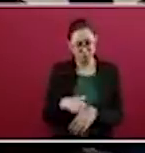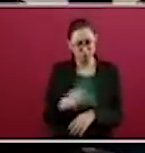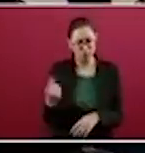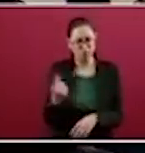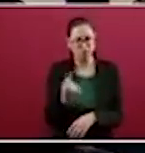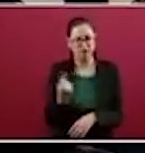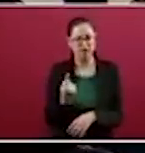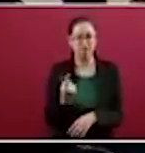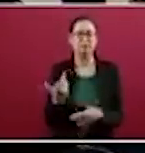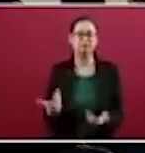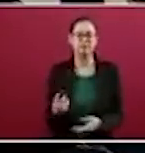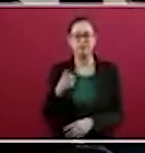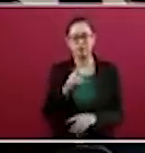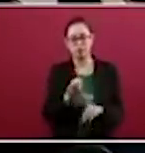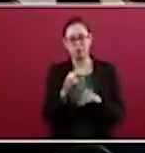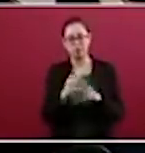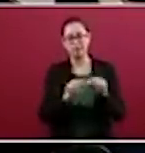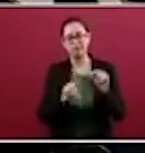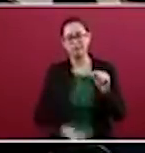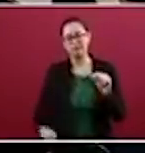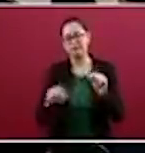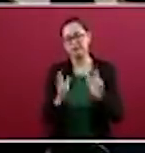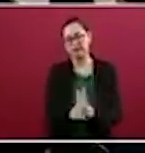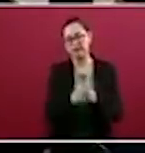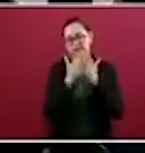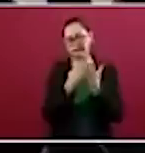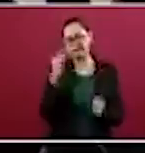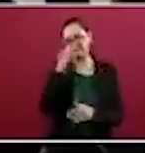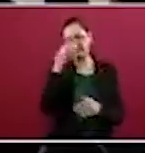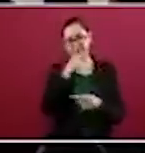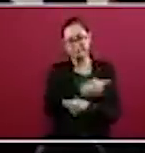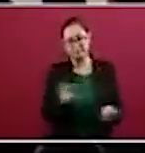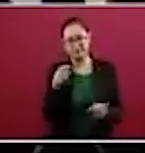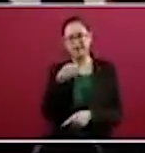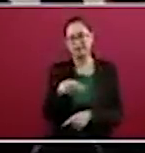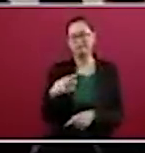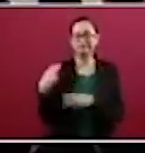60 aniversario de la Comisión Nacional de los Libros de Texto Gratuito.